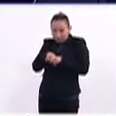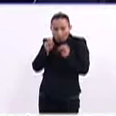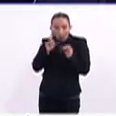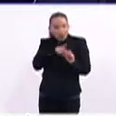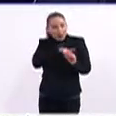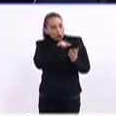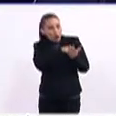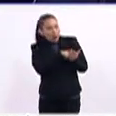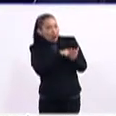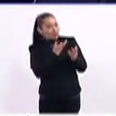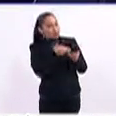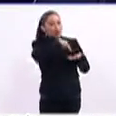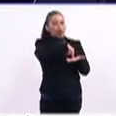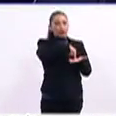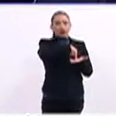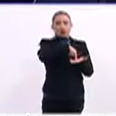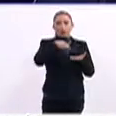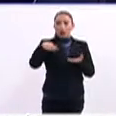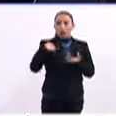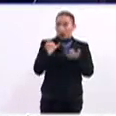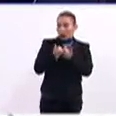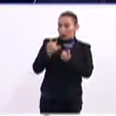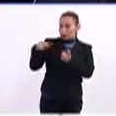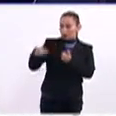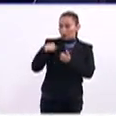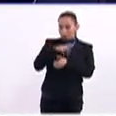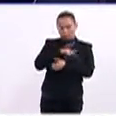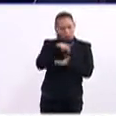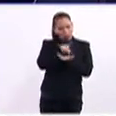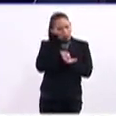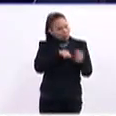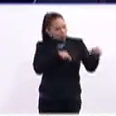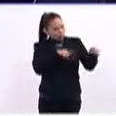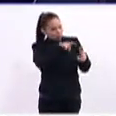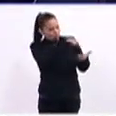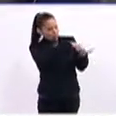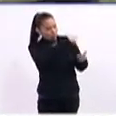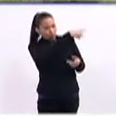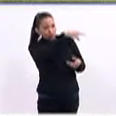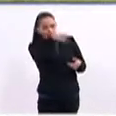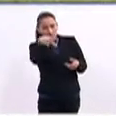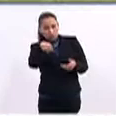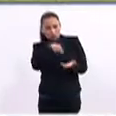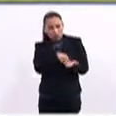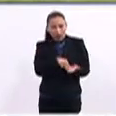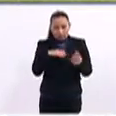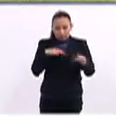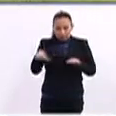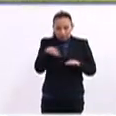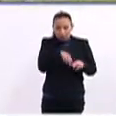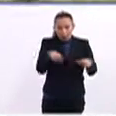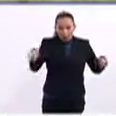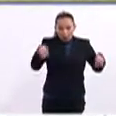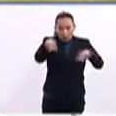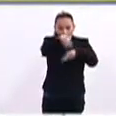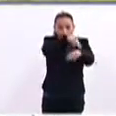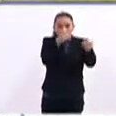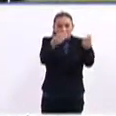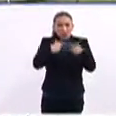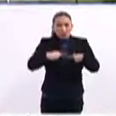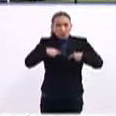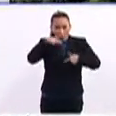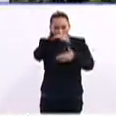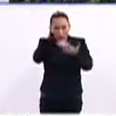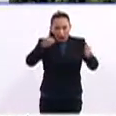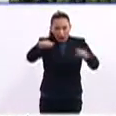no se toma en cuenta que el otro también piensa lo mismo, que es también su espacio, y el otro también, y el otro también. Cuando sumas a cientos o miles de